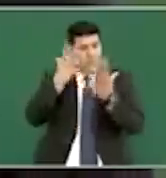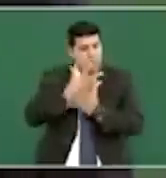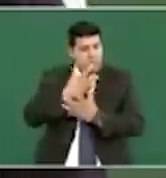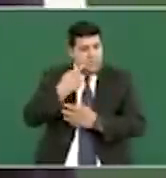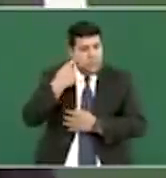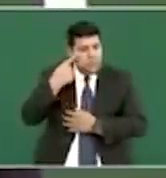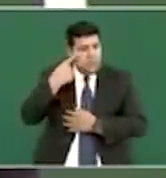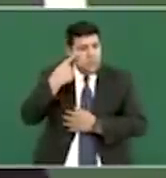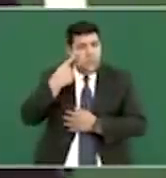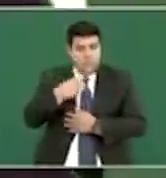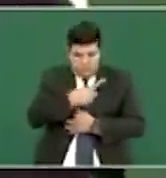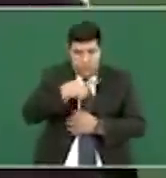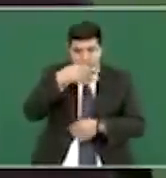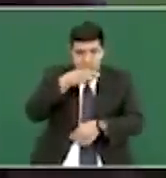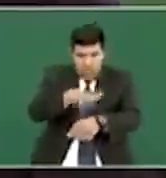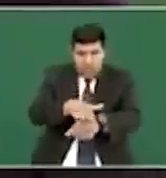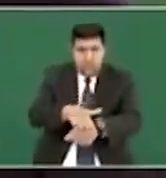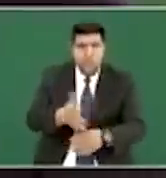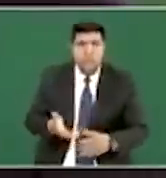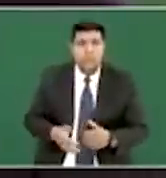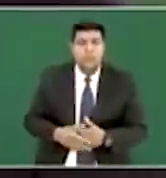y que